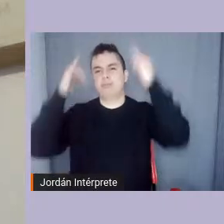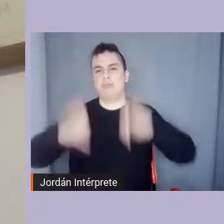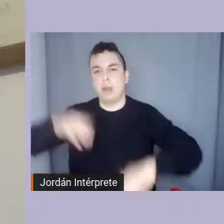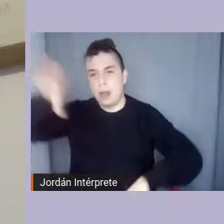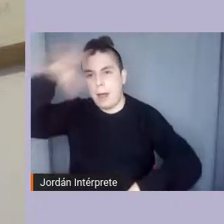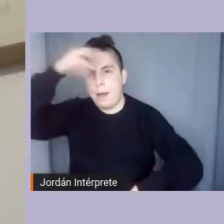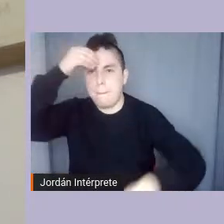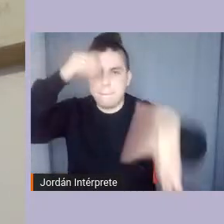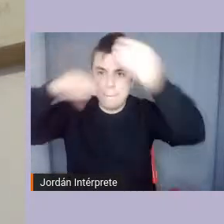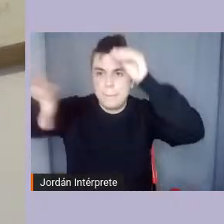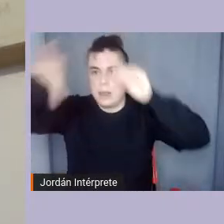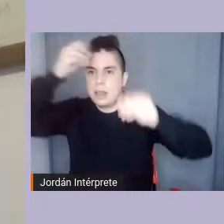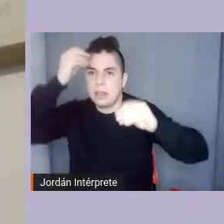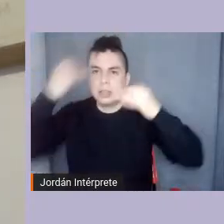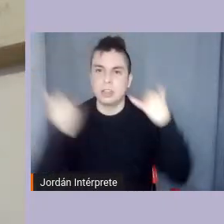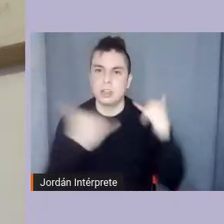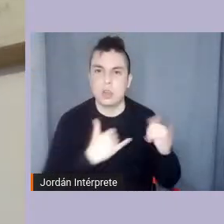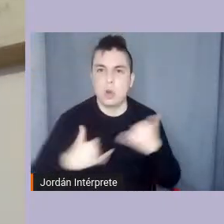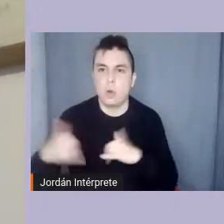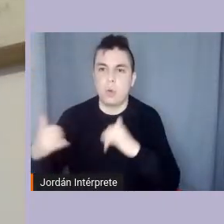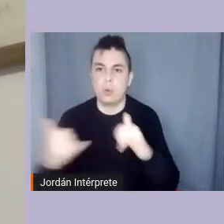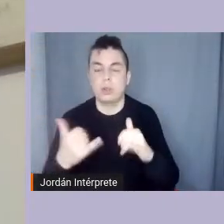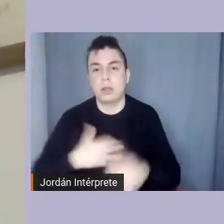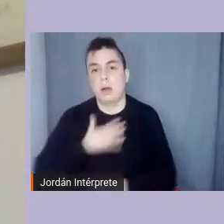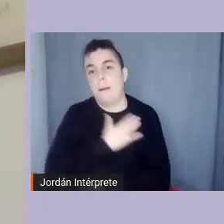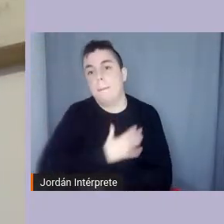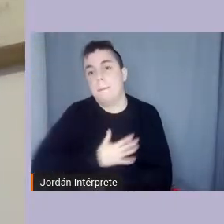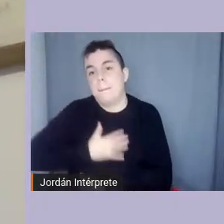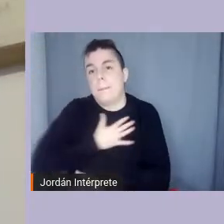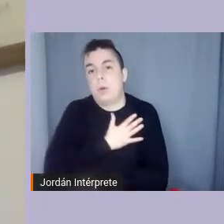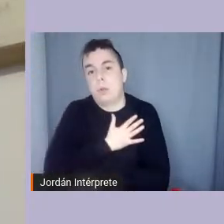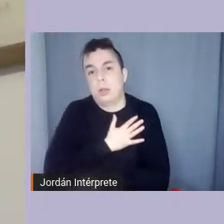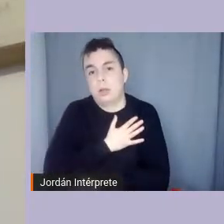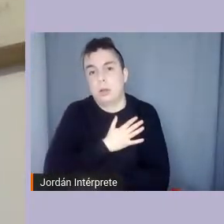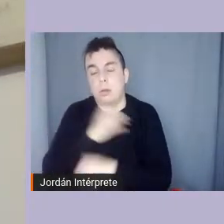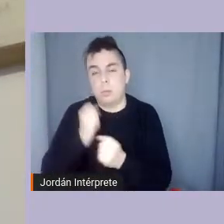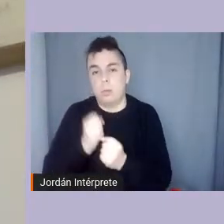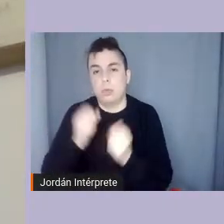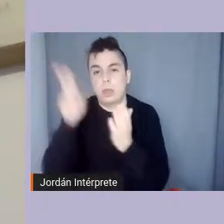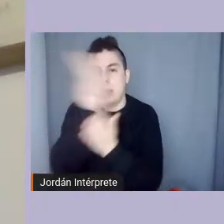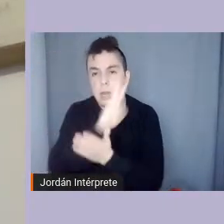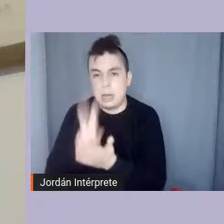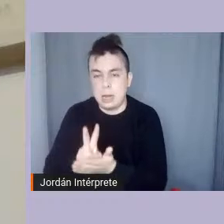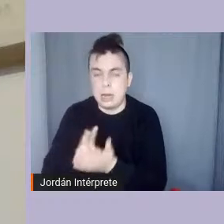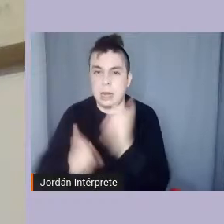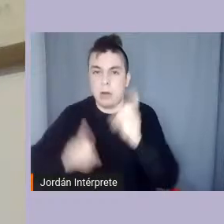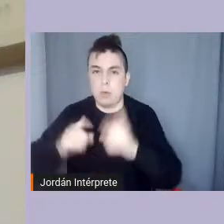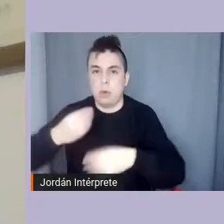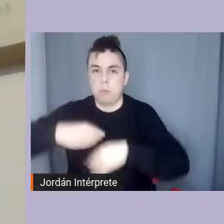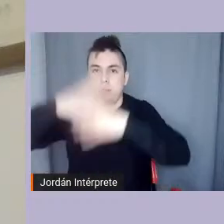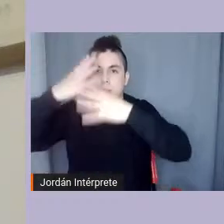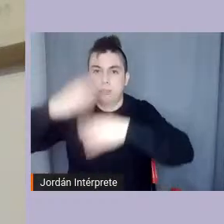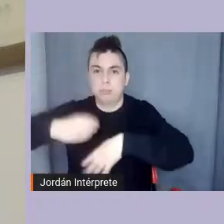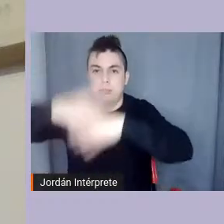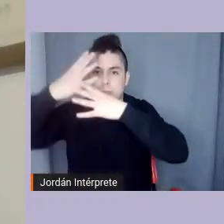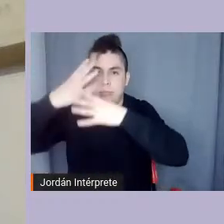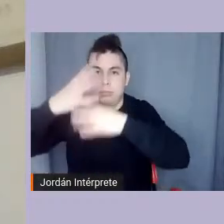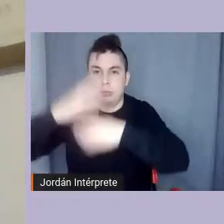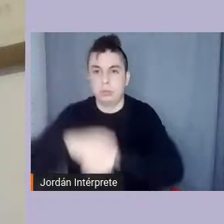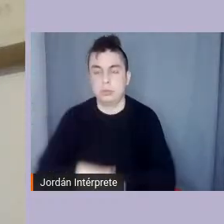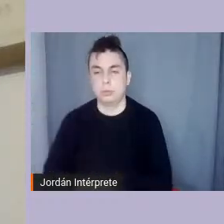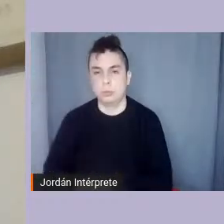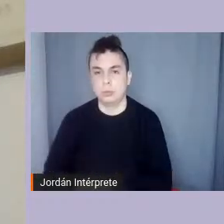hayan jugado. Y me gustaría mucho leer algunos comentarios,